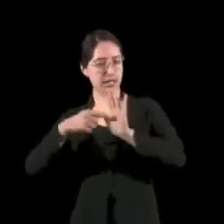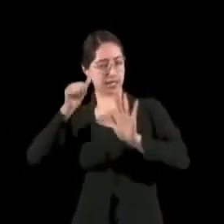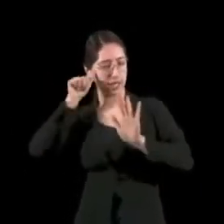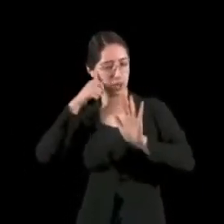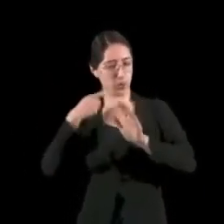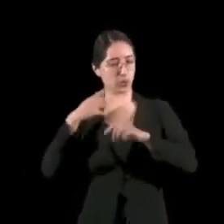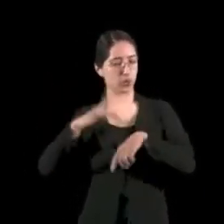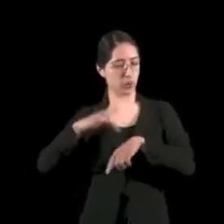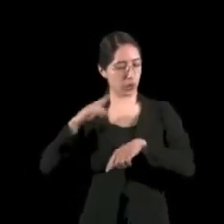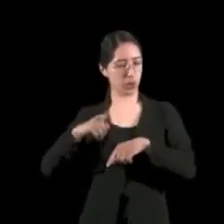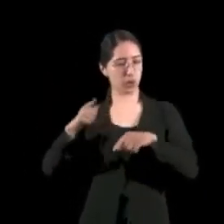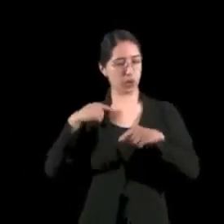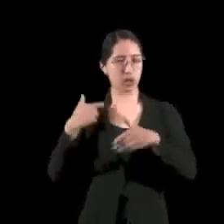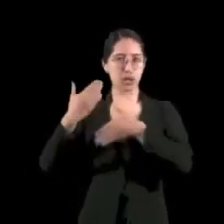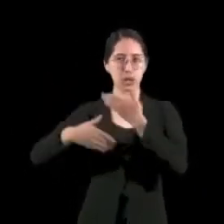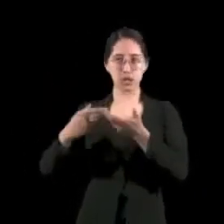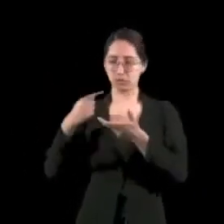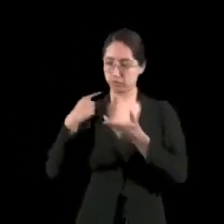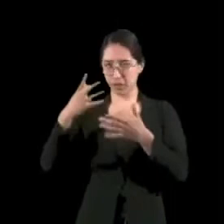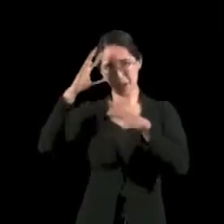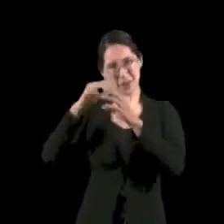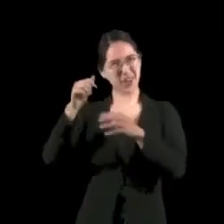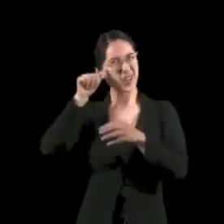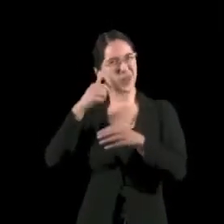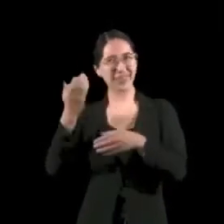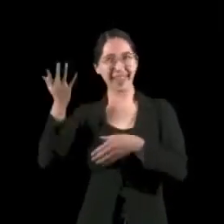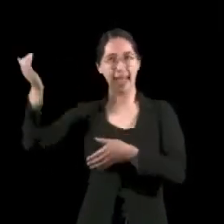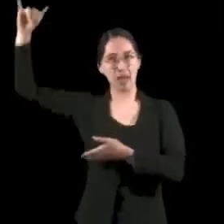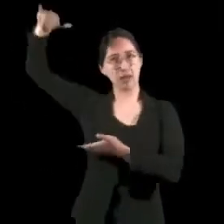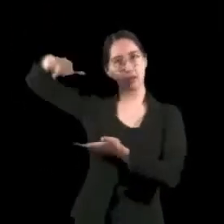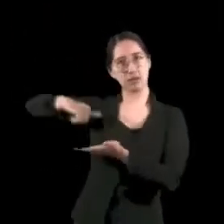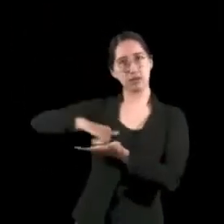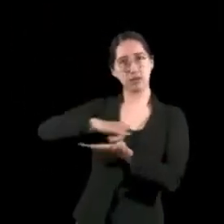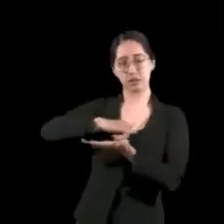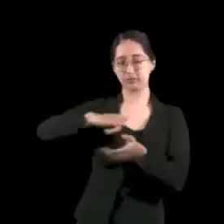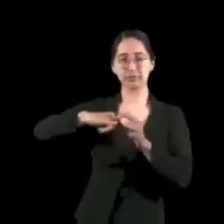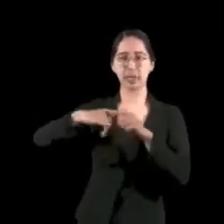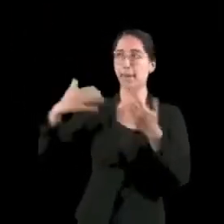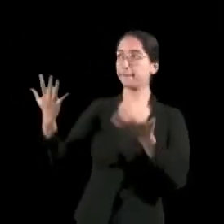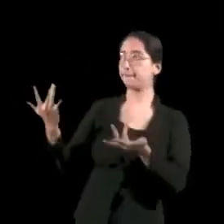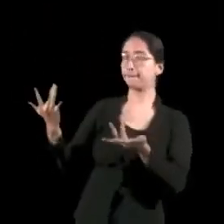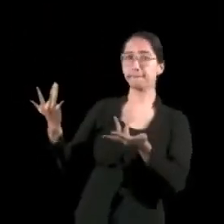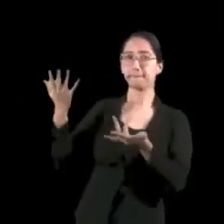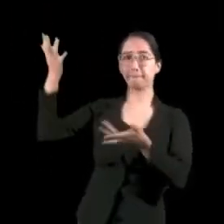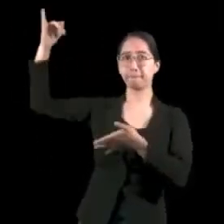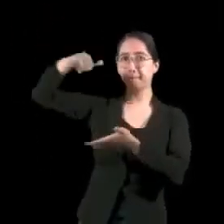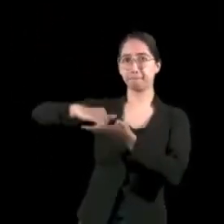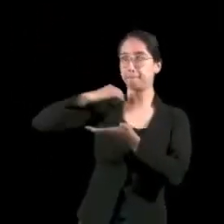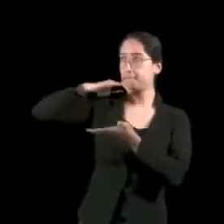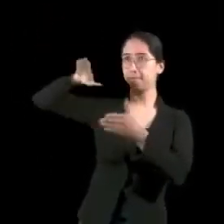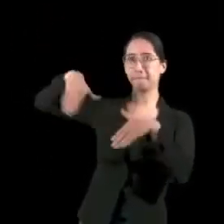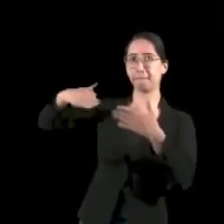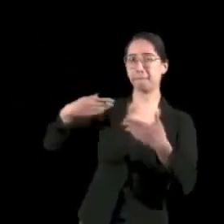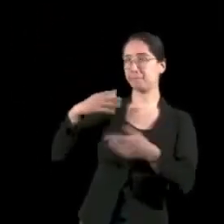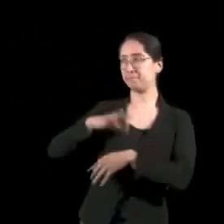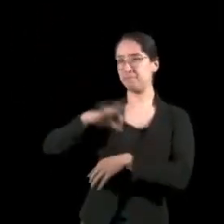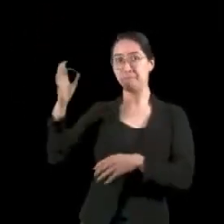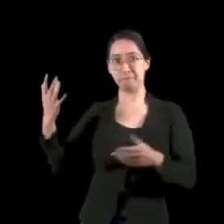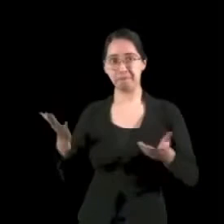las condiciones para recibir ese avión, el avión que nunca llegó. Ese fue un intento.